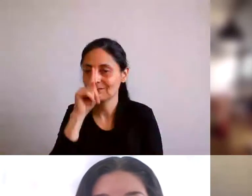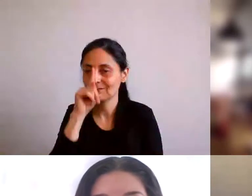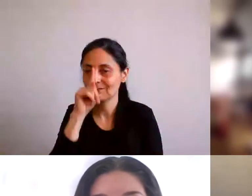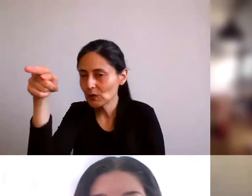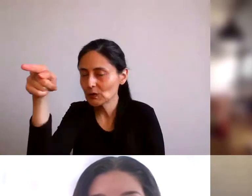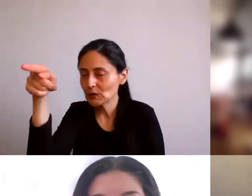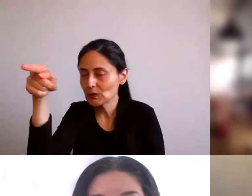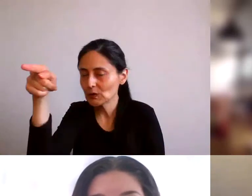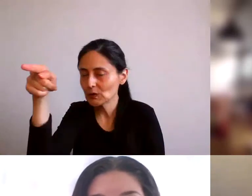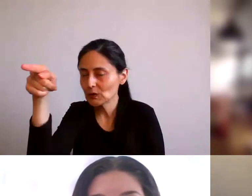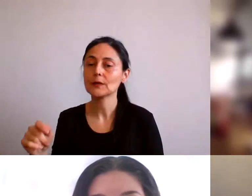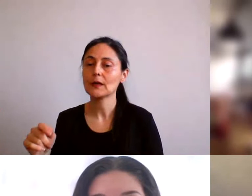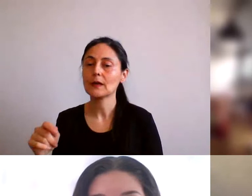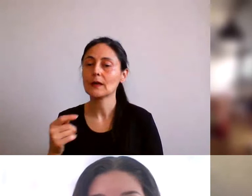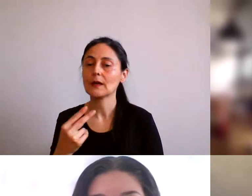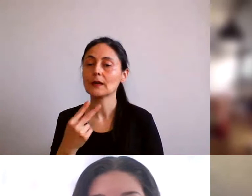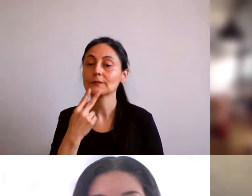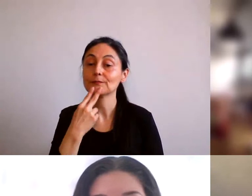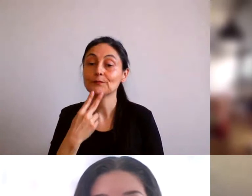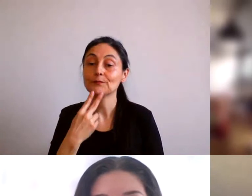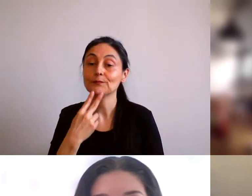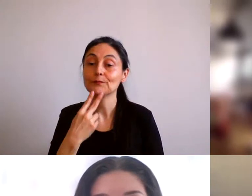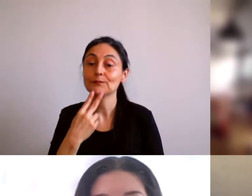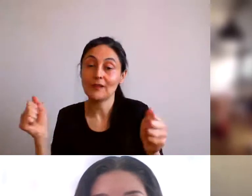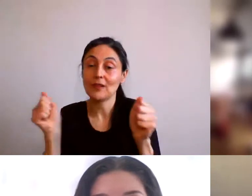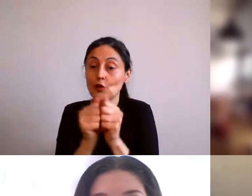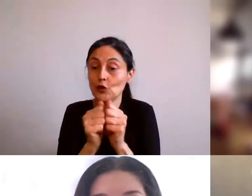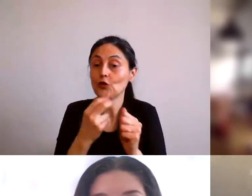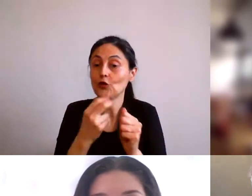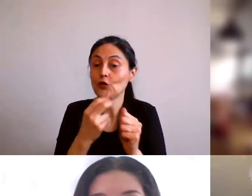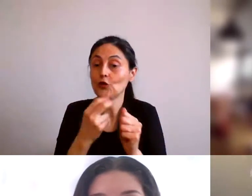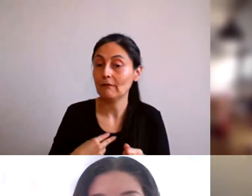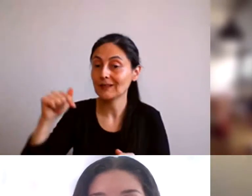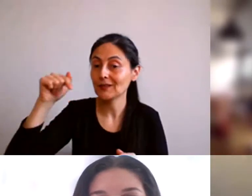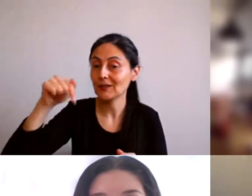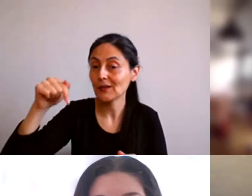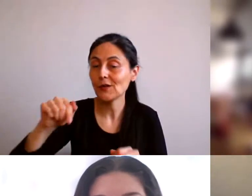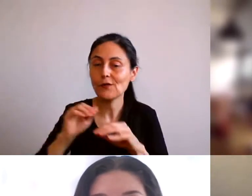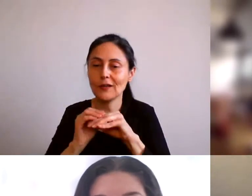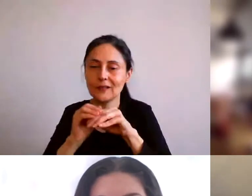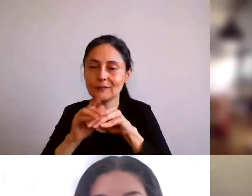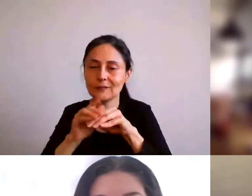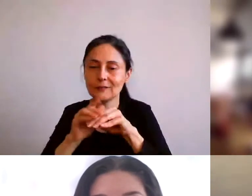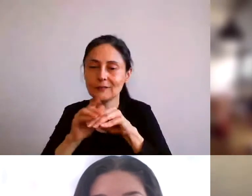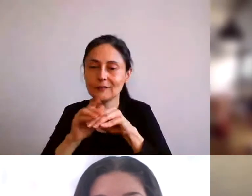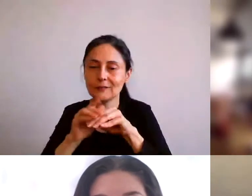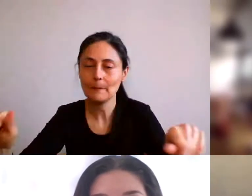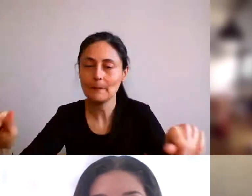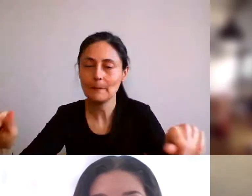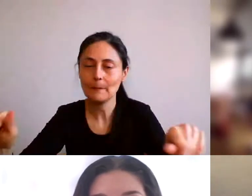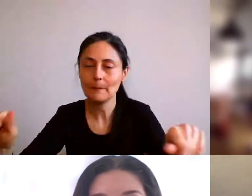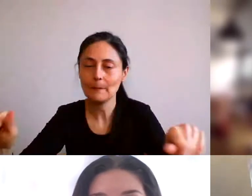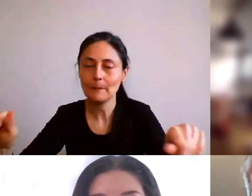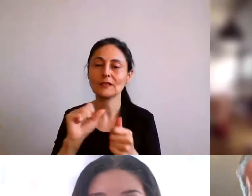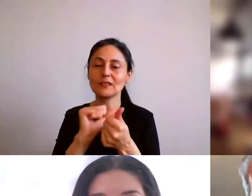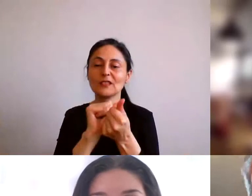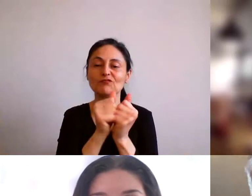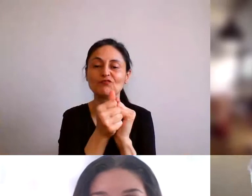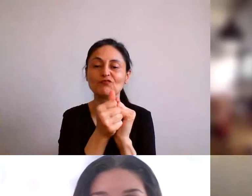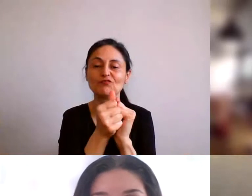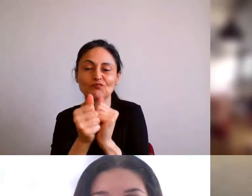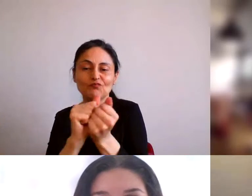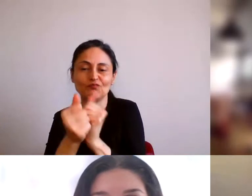vivir con esta endemia, porque este virus, de acuerdo a todo lo que ya conocemos de él, va a seguir mutando, van a